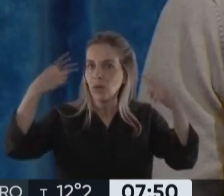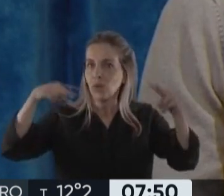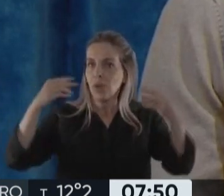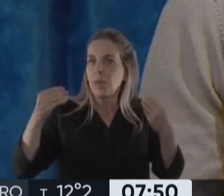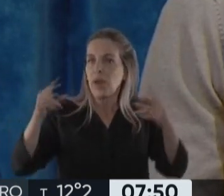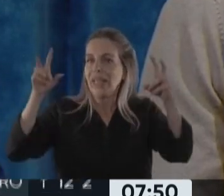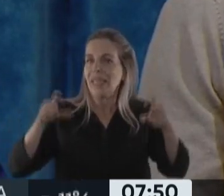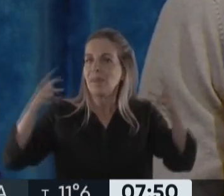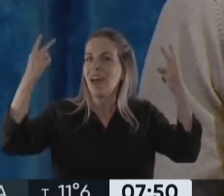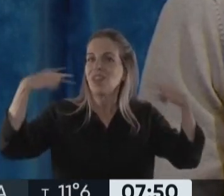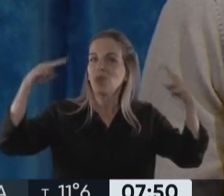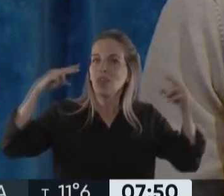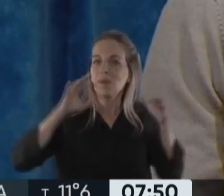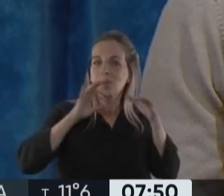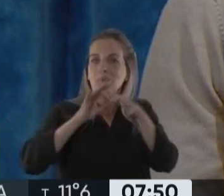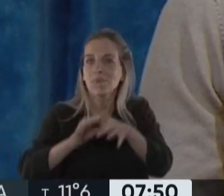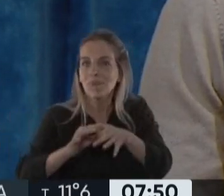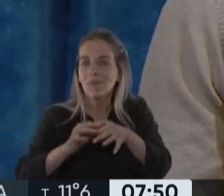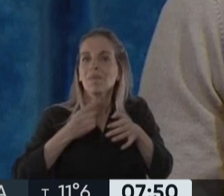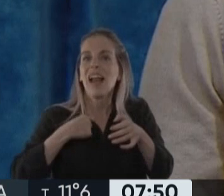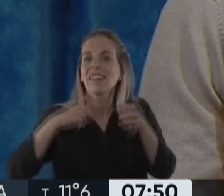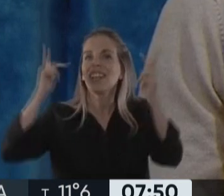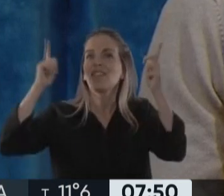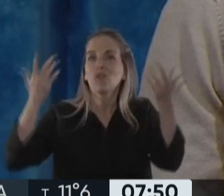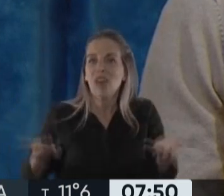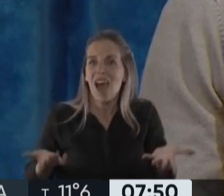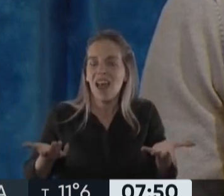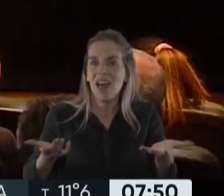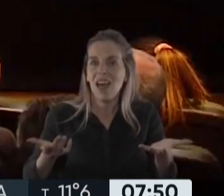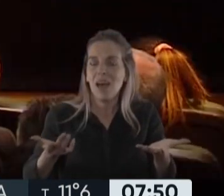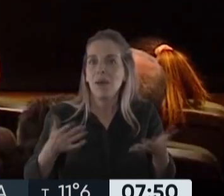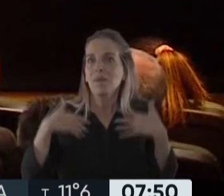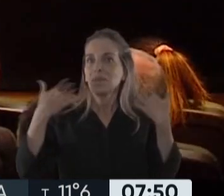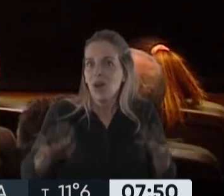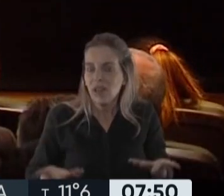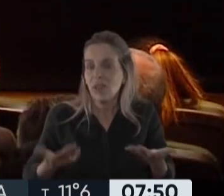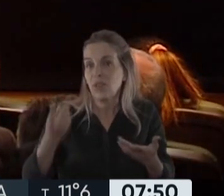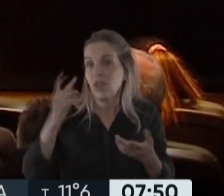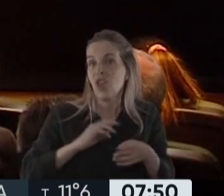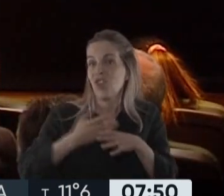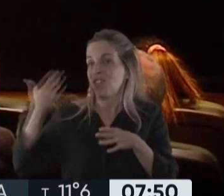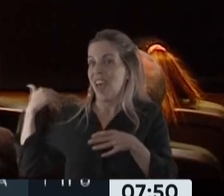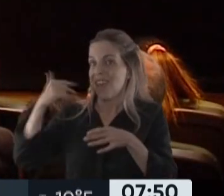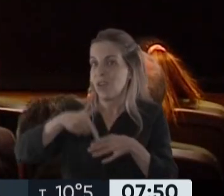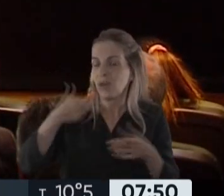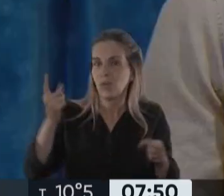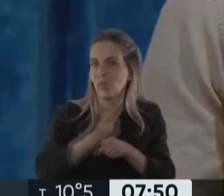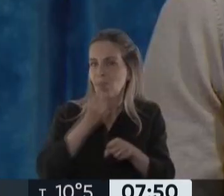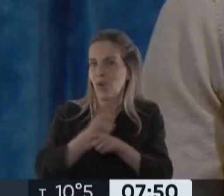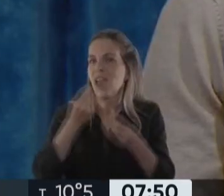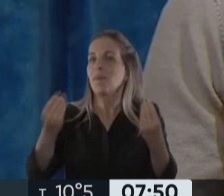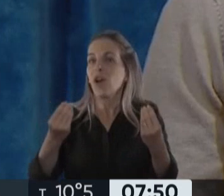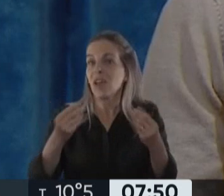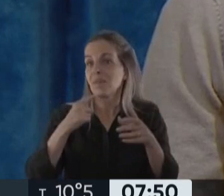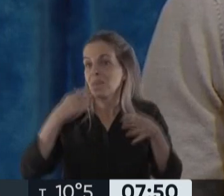turismo tiene que ver con el disfrute y justamente de lo que nos priva de las pandemias del disfruten nada más y nada